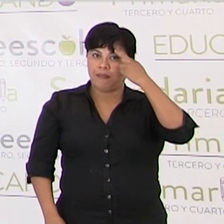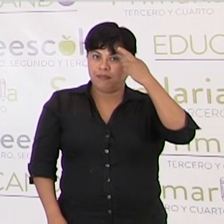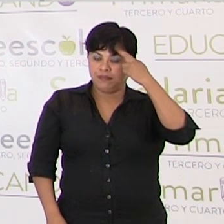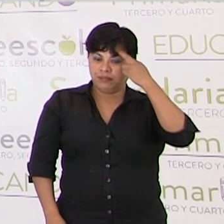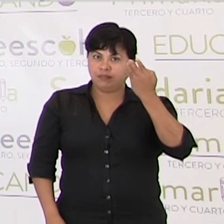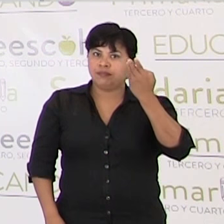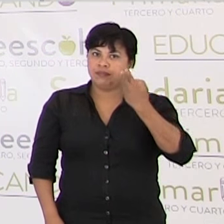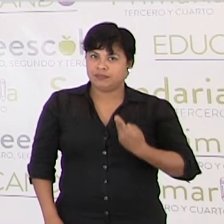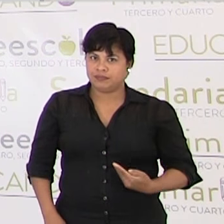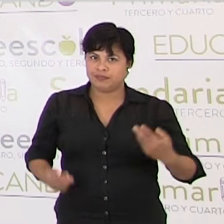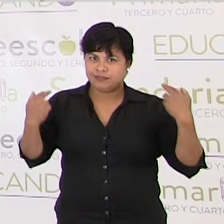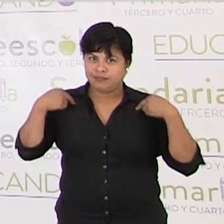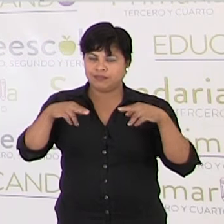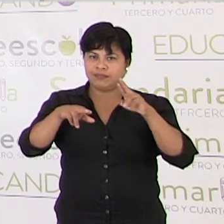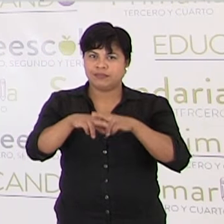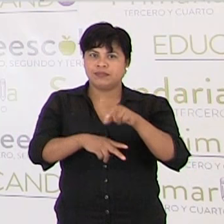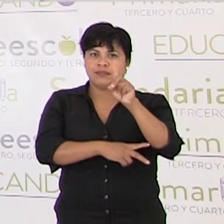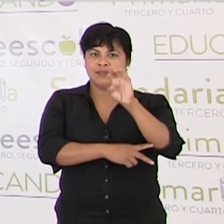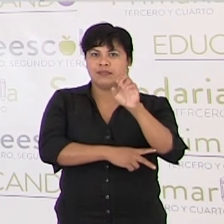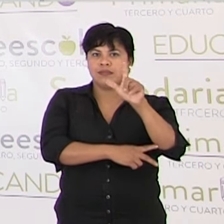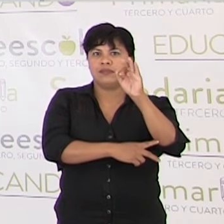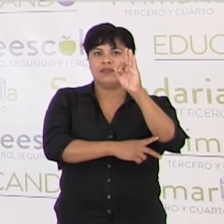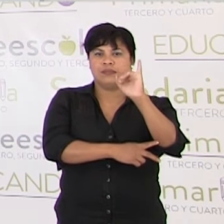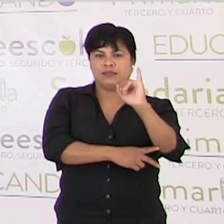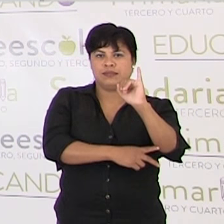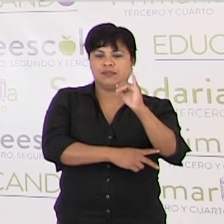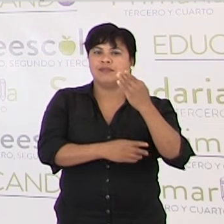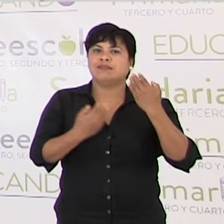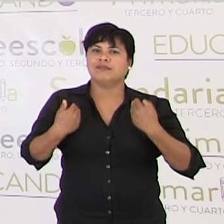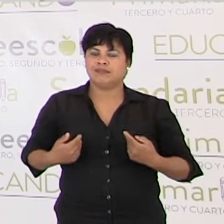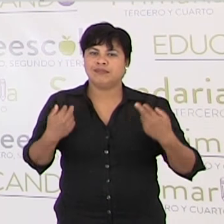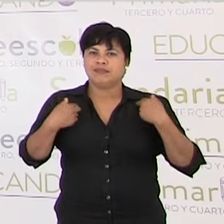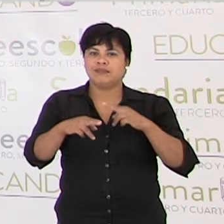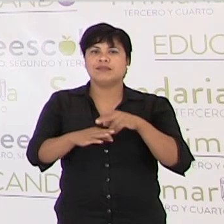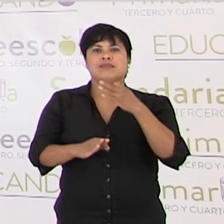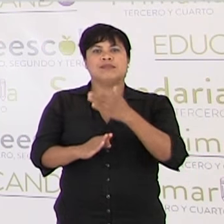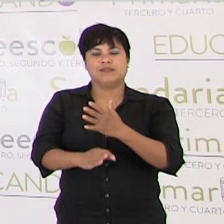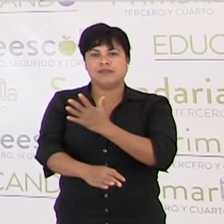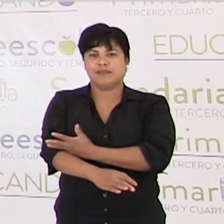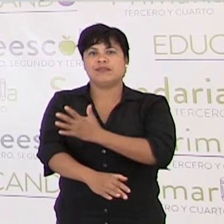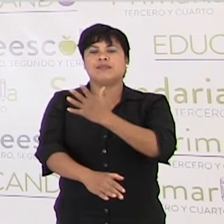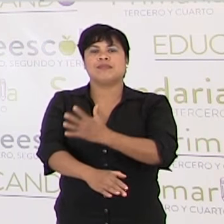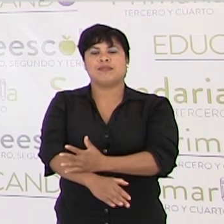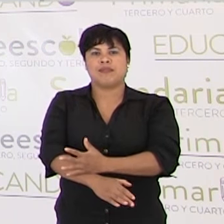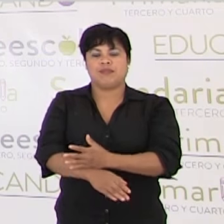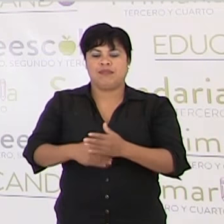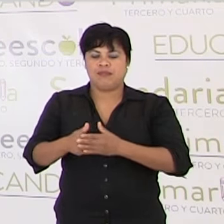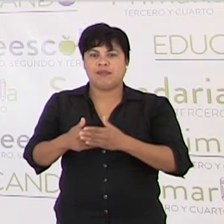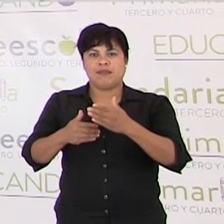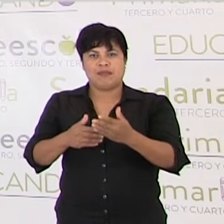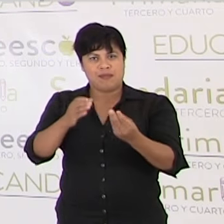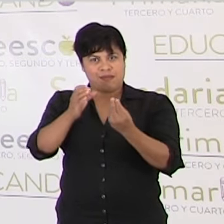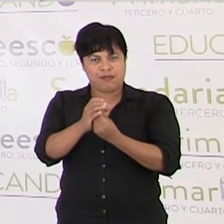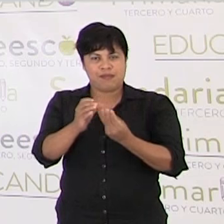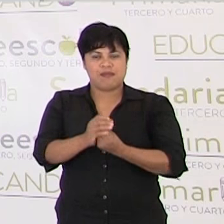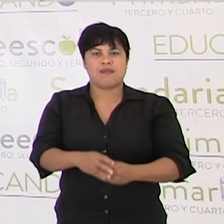recuerdo, soy la maestra Delphi, su servidora, y los estaré acompañando durante esta